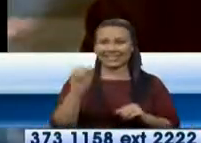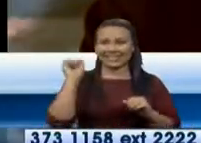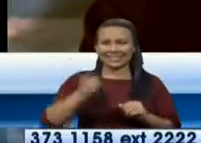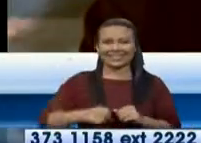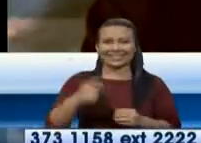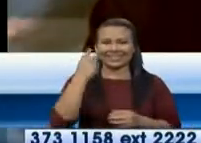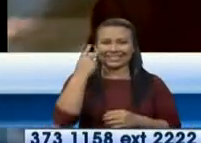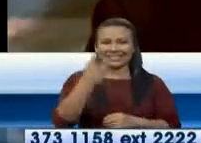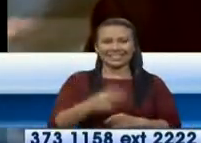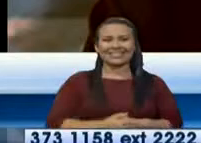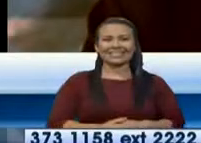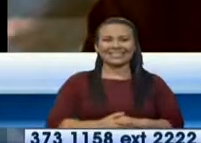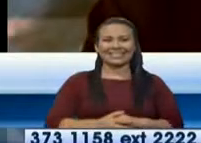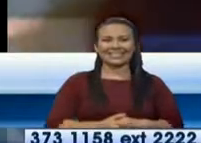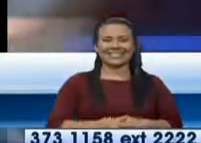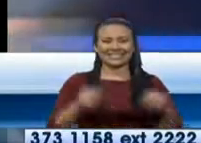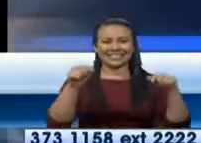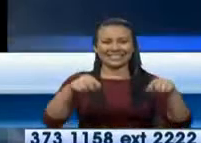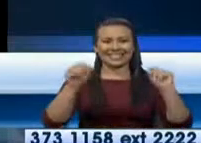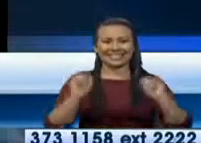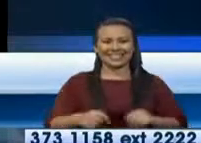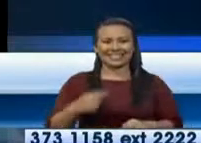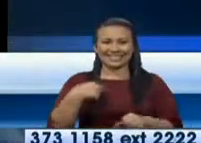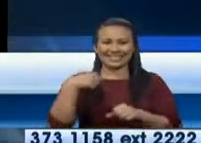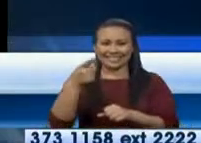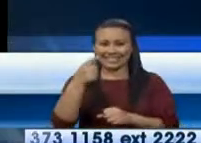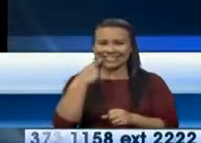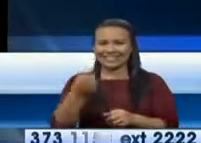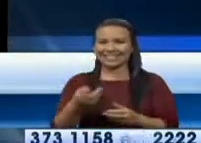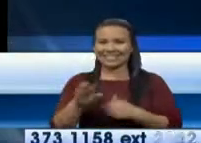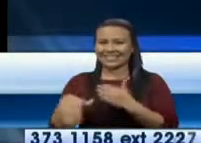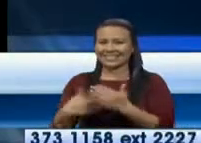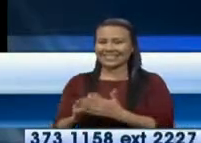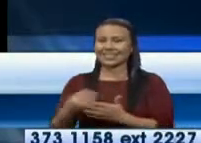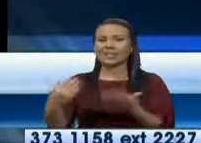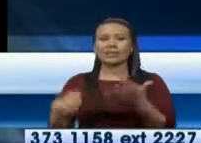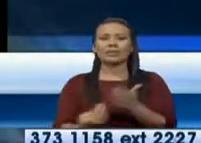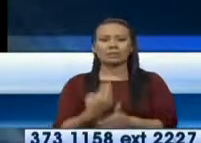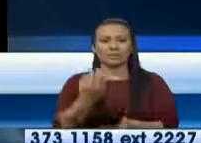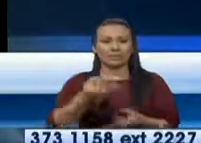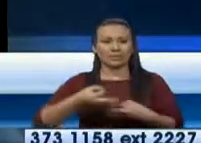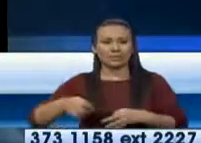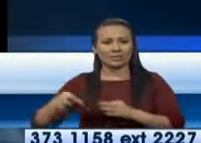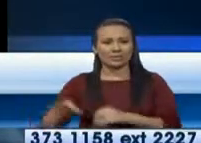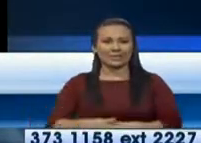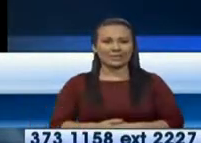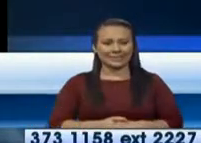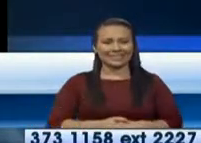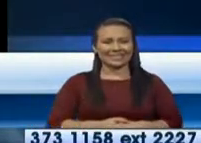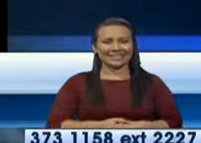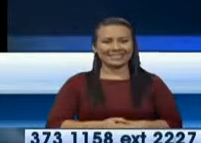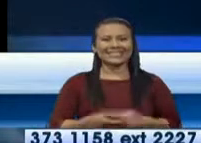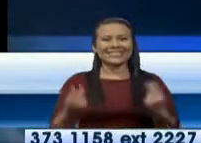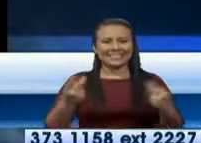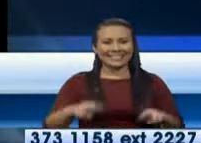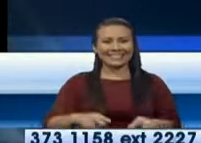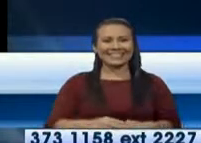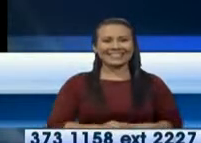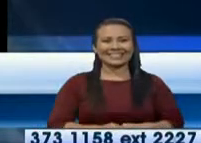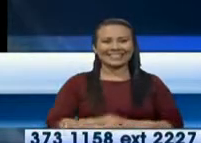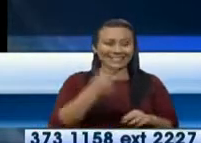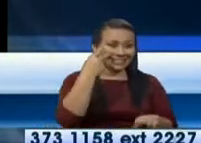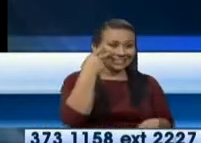generar emprendimiento, se puede generar nuevos productos y al mismo tiempo